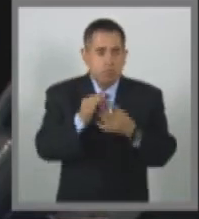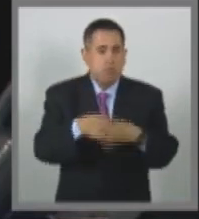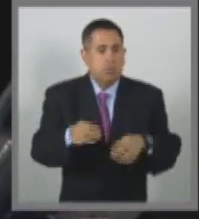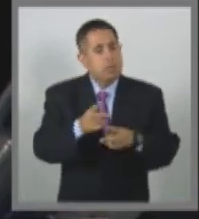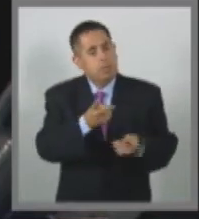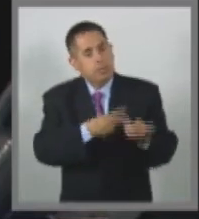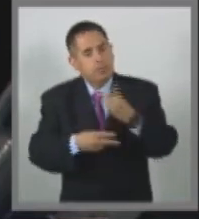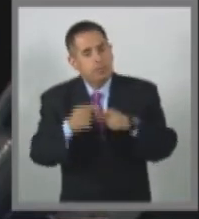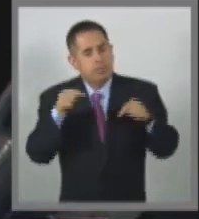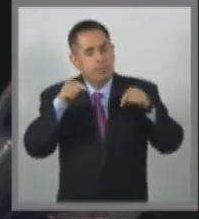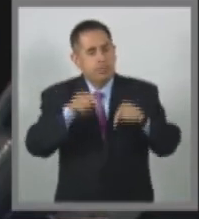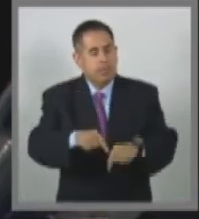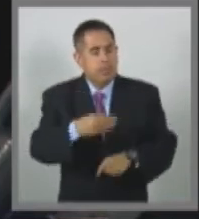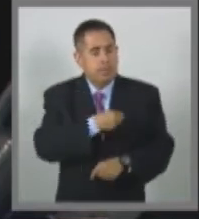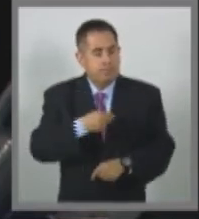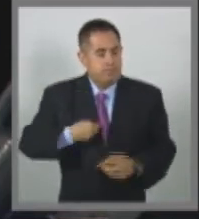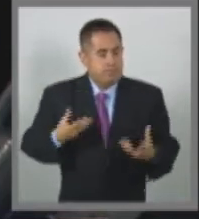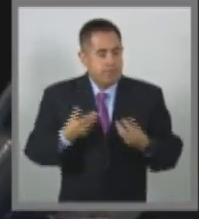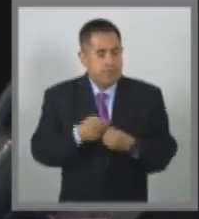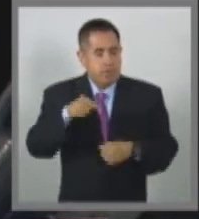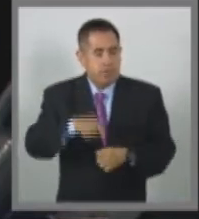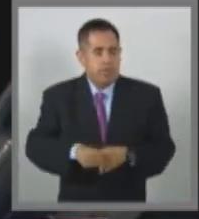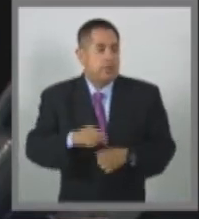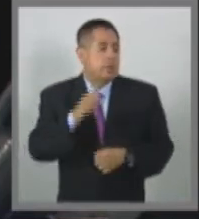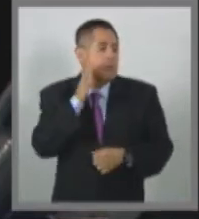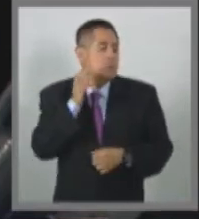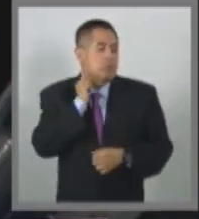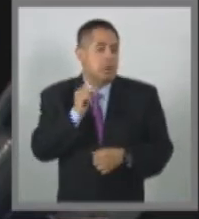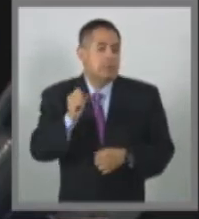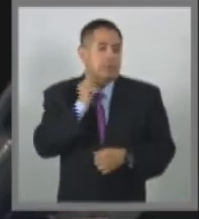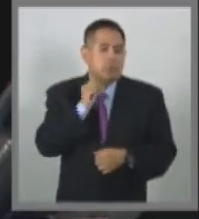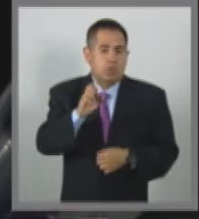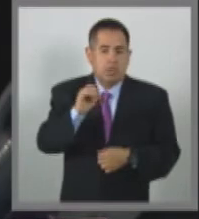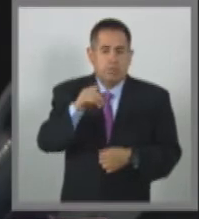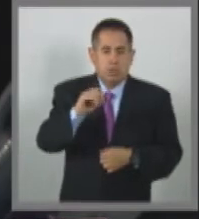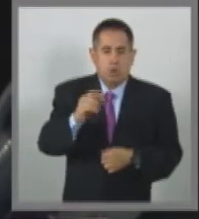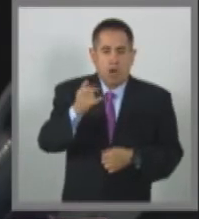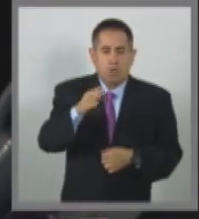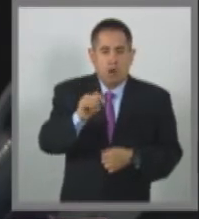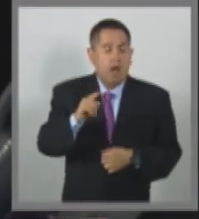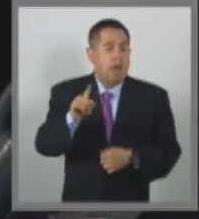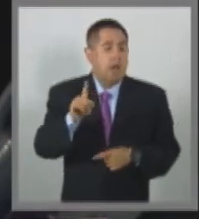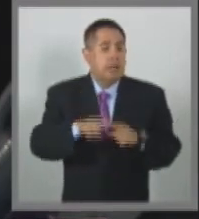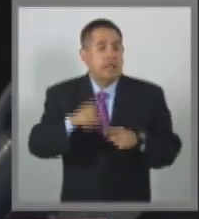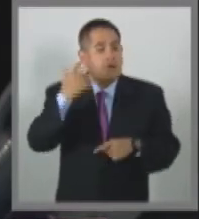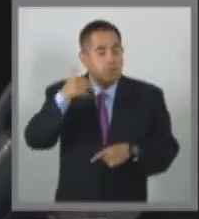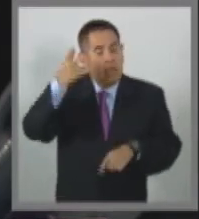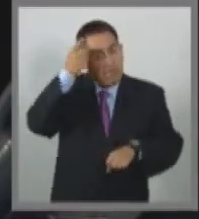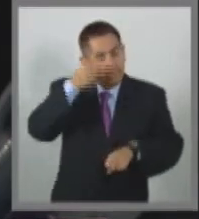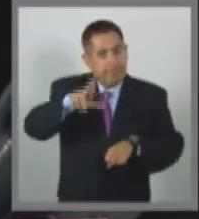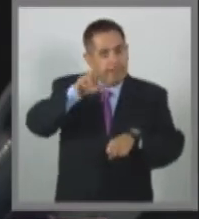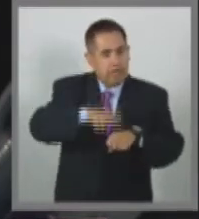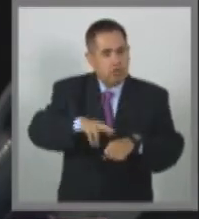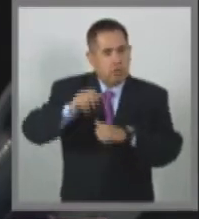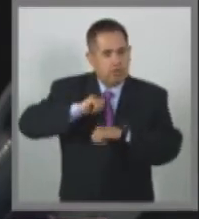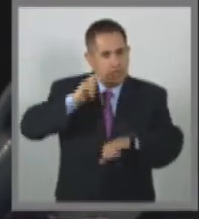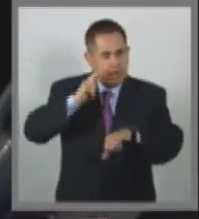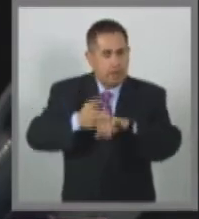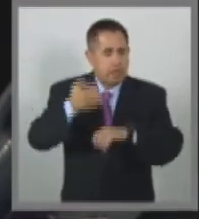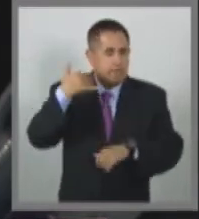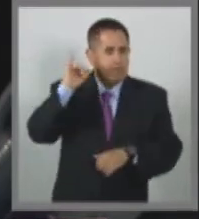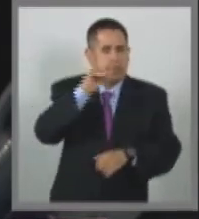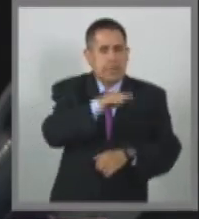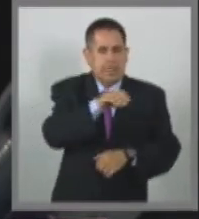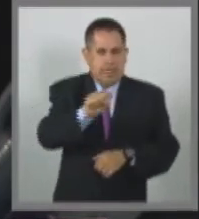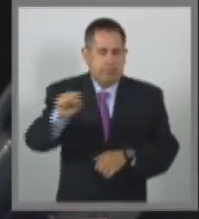presencia como integrante de esta Cámara al senador Emilio Gamboa Patrón, quien fuera director general del Instituto Mexicano del